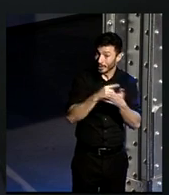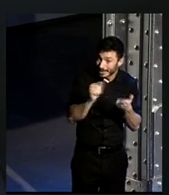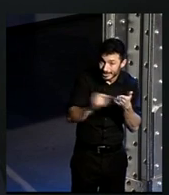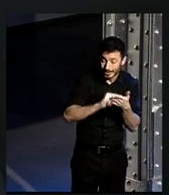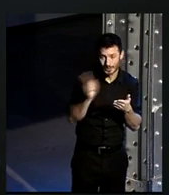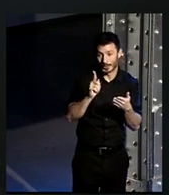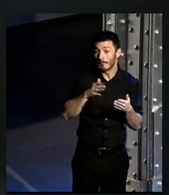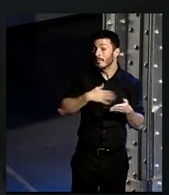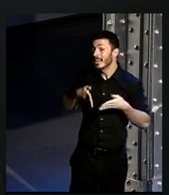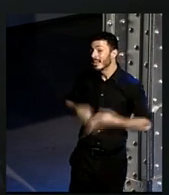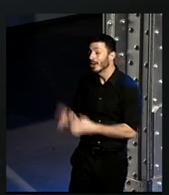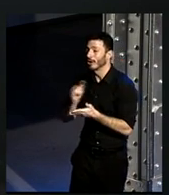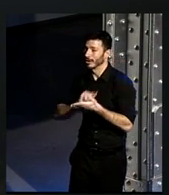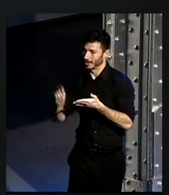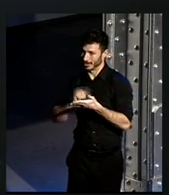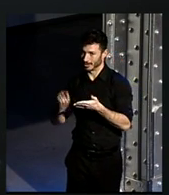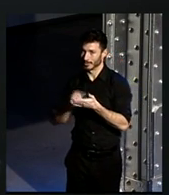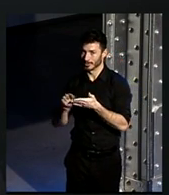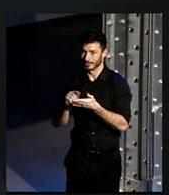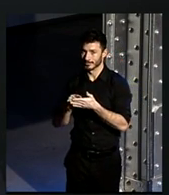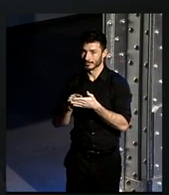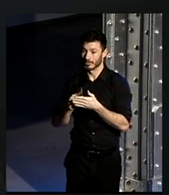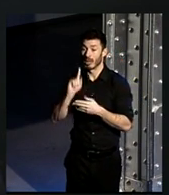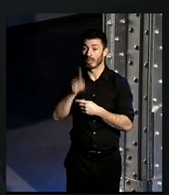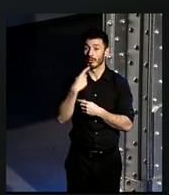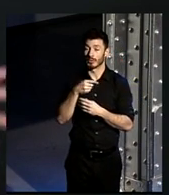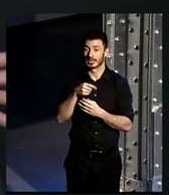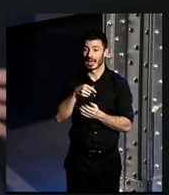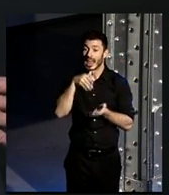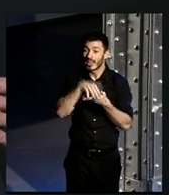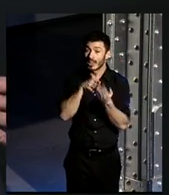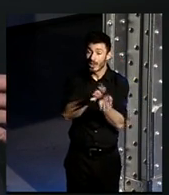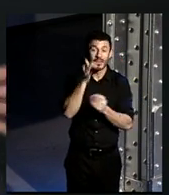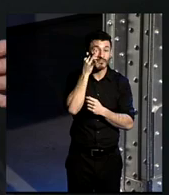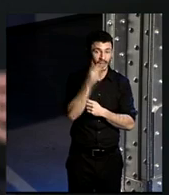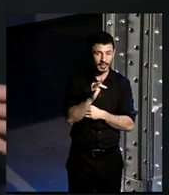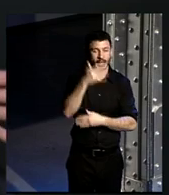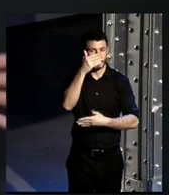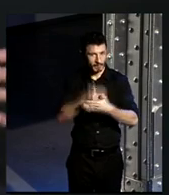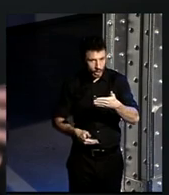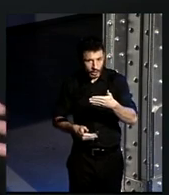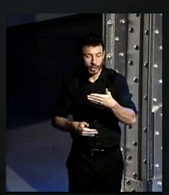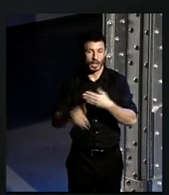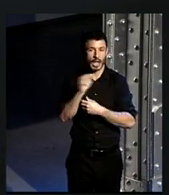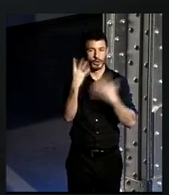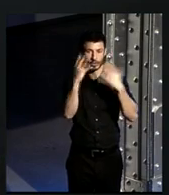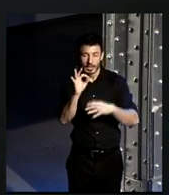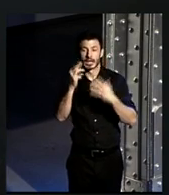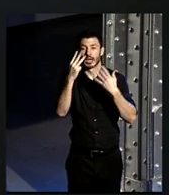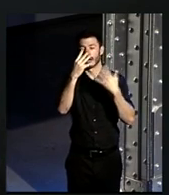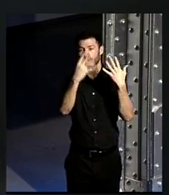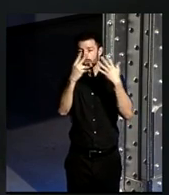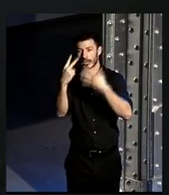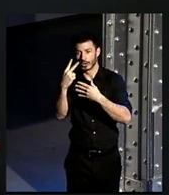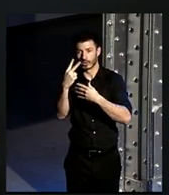hijo, pero después, en las ediciones francesas siguientes, en los periódicos, en los años 90, 92,